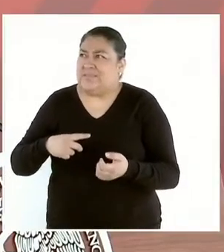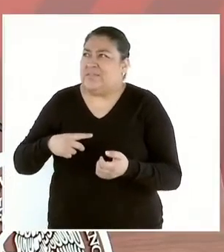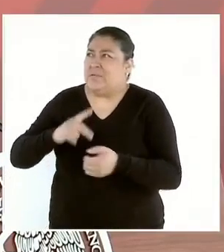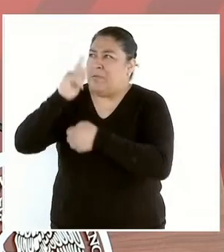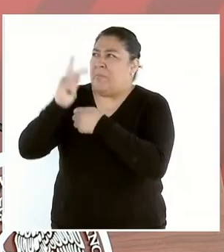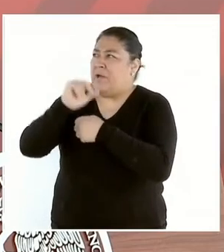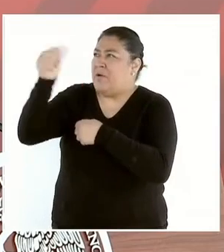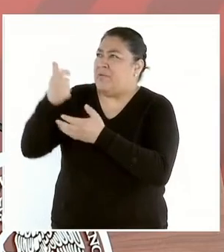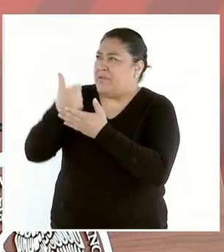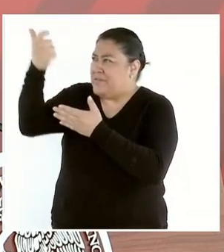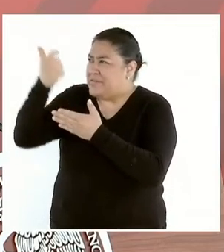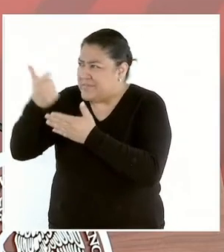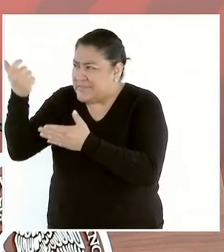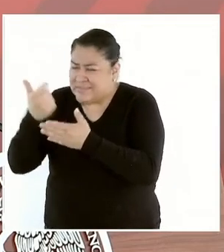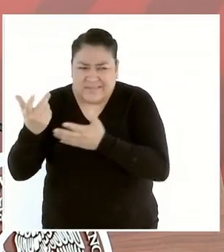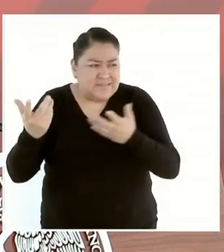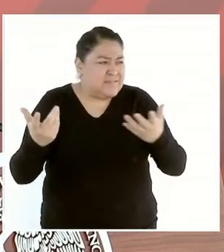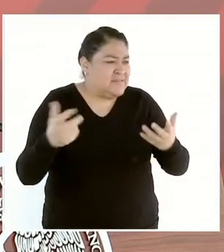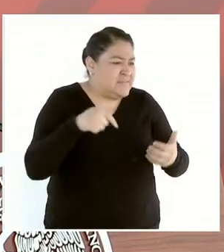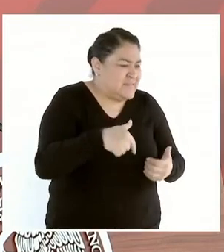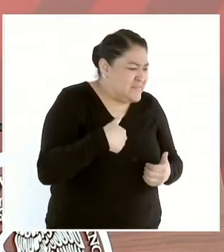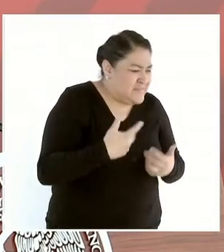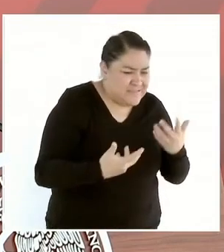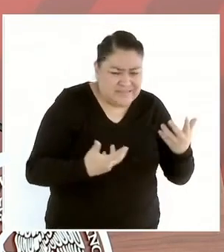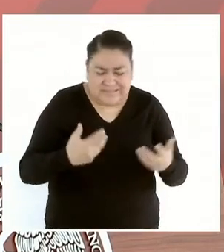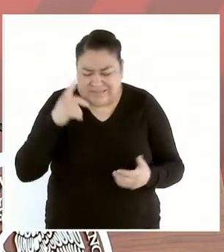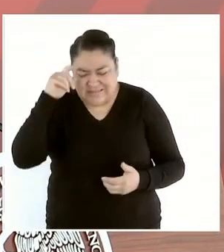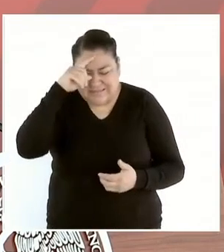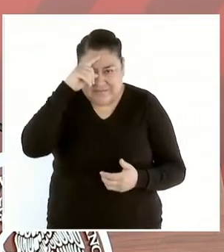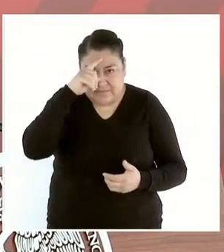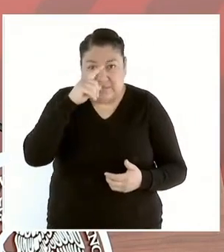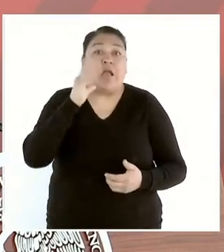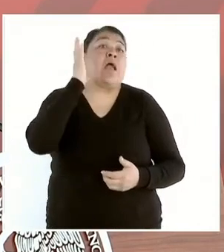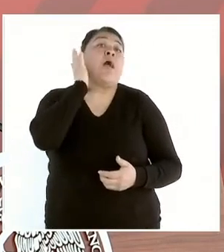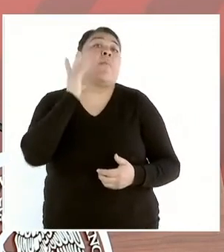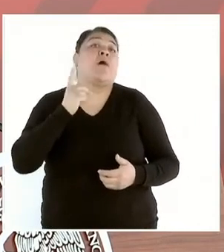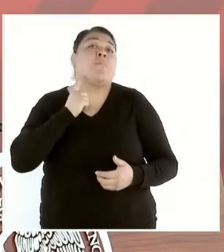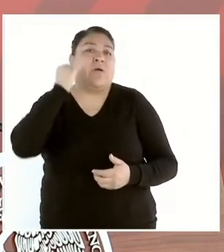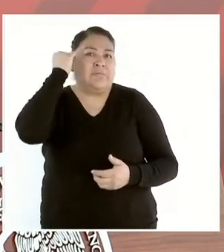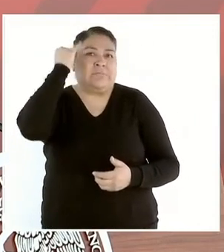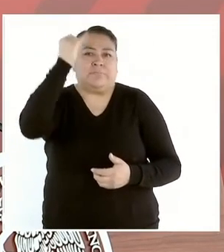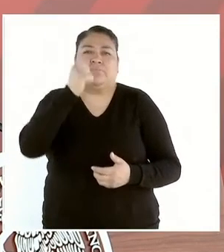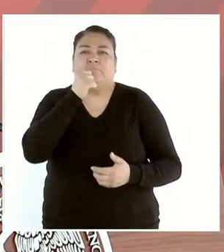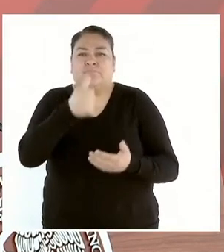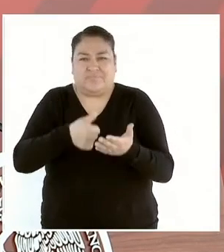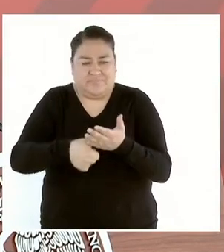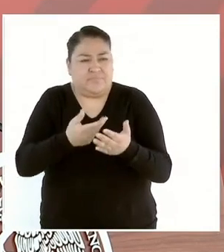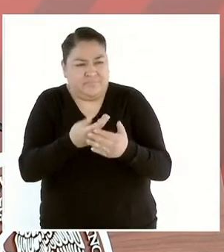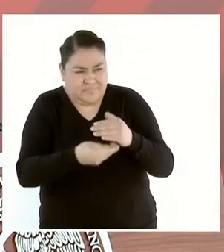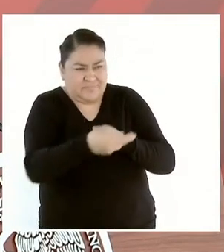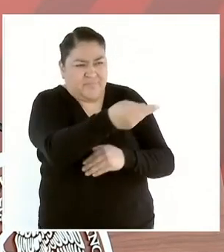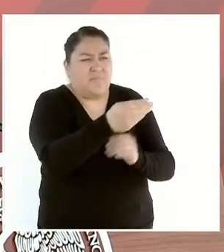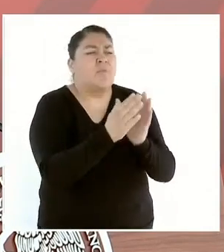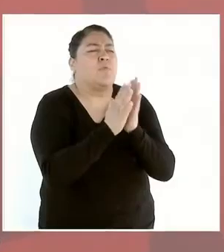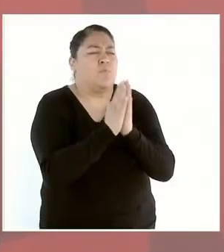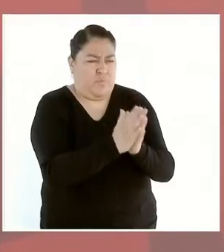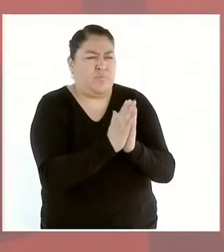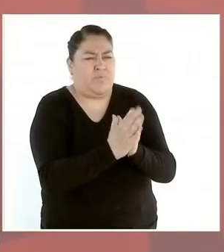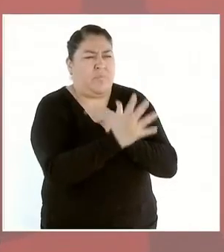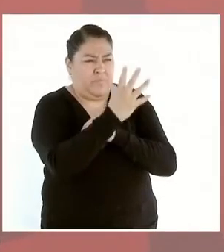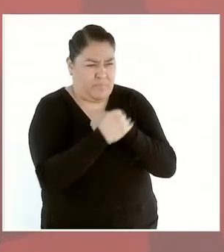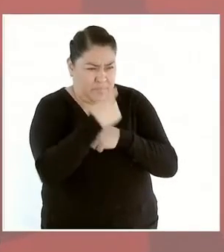méxico envió al congreso una iniciativa para suspender los pagos